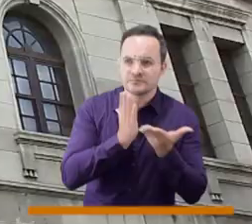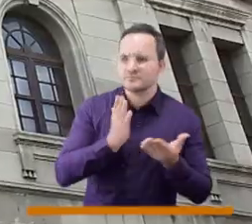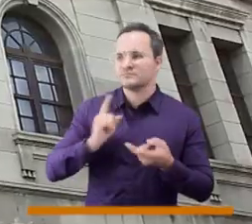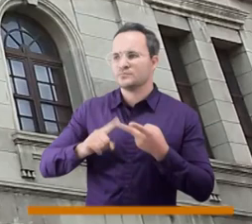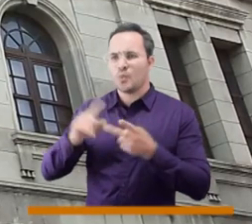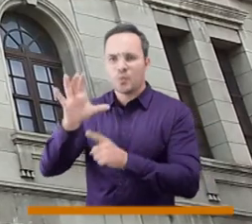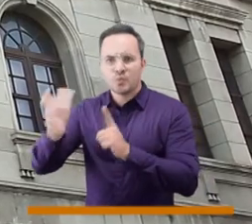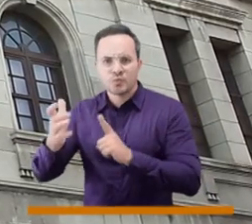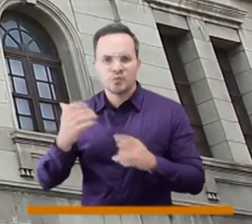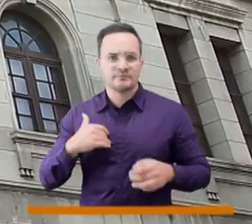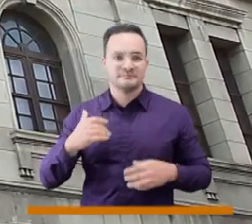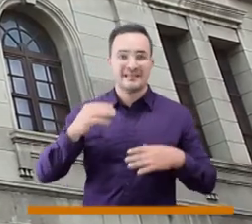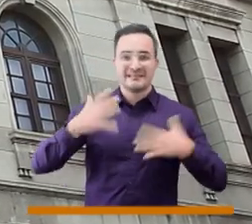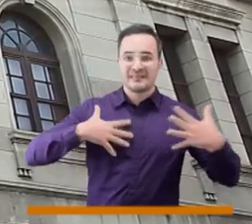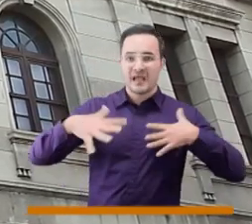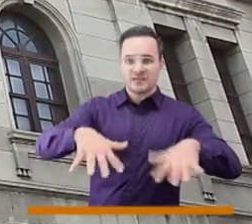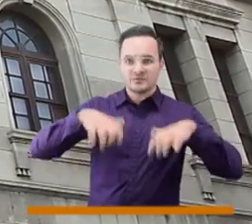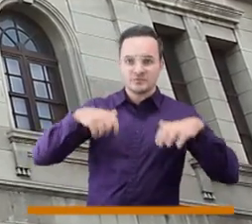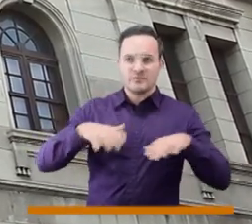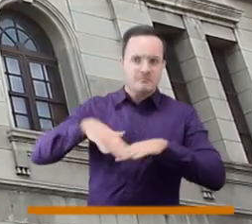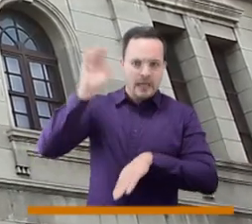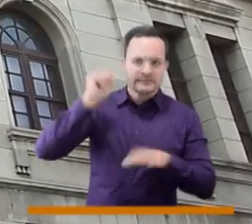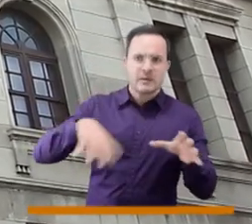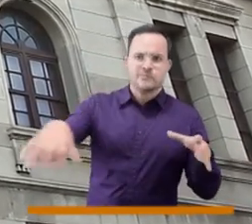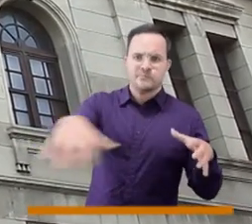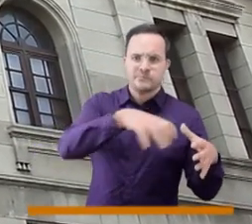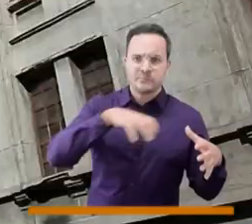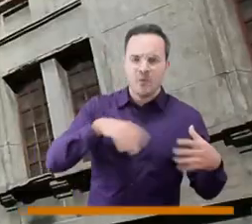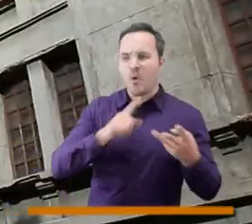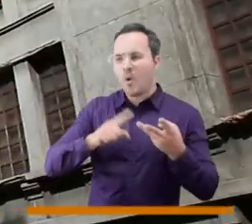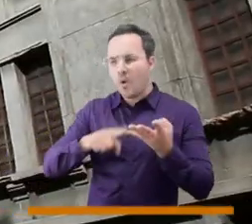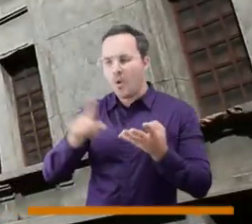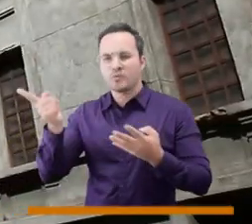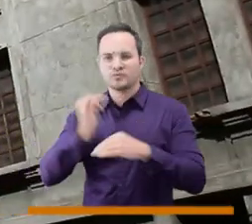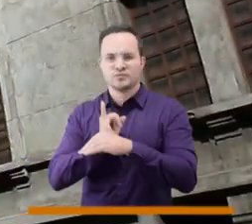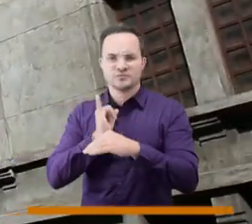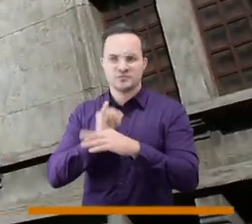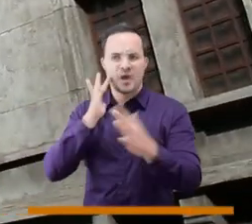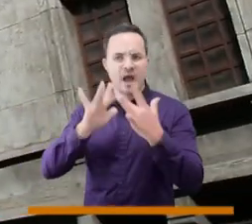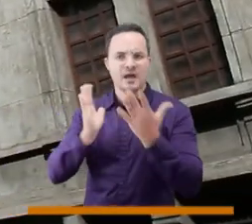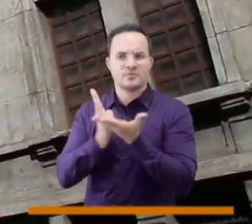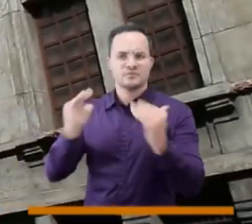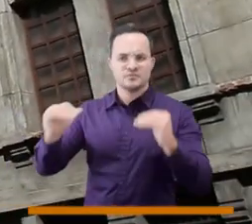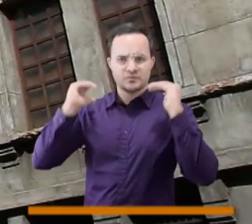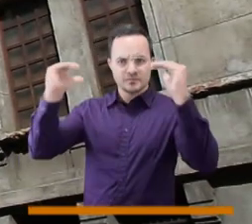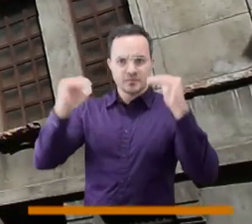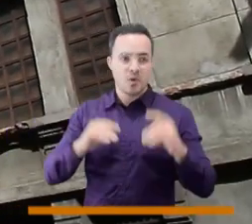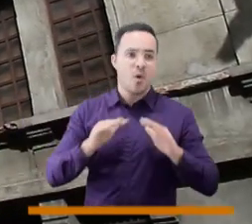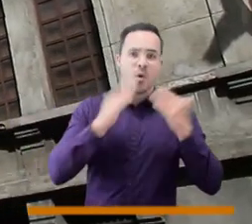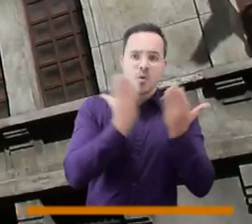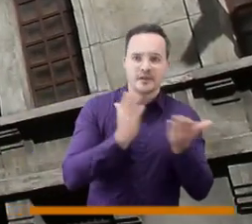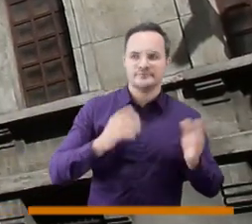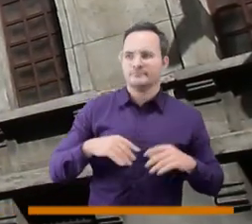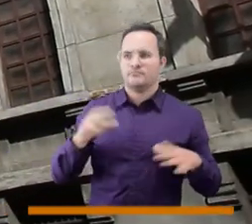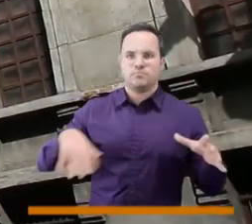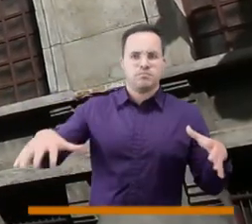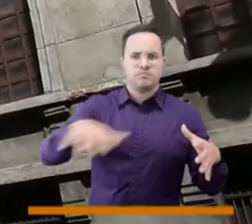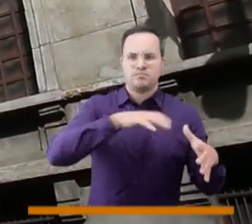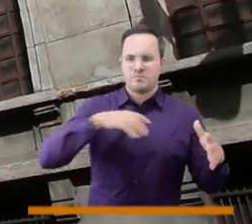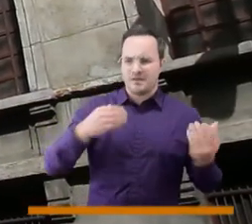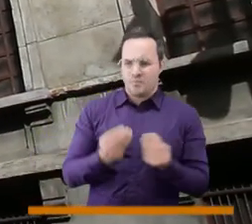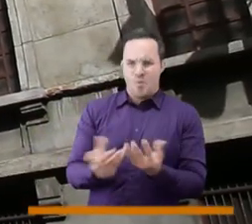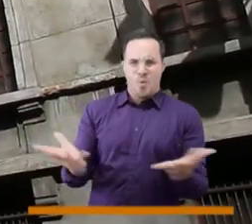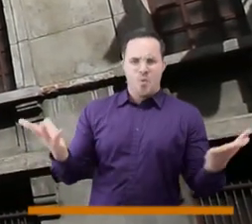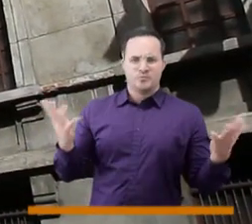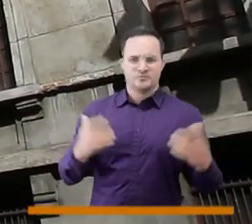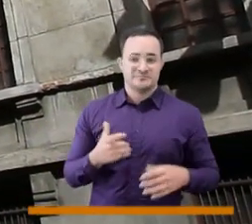de los teatros, la mayoría de los institutos de educación superior, de colegios. Entonces, todo eso son oportunidades que hay que